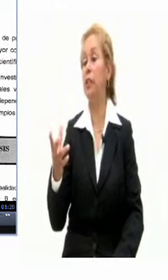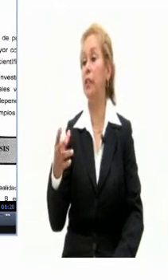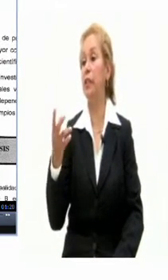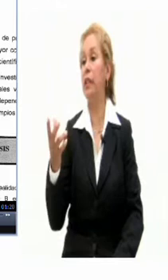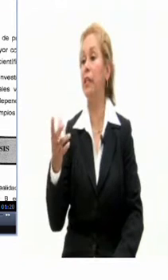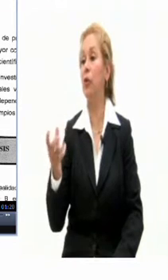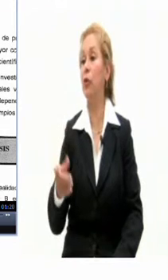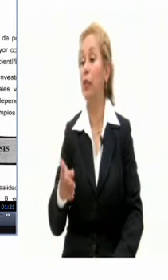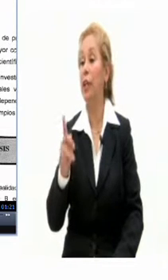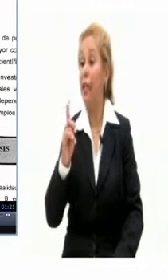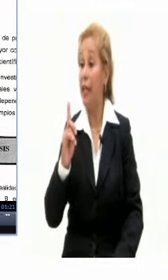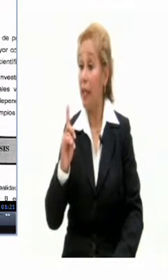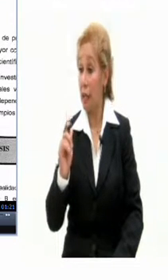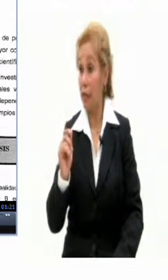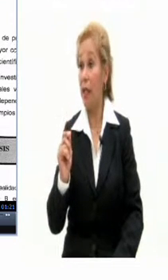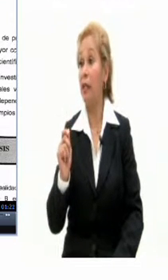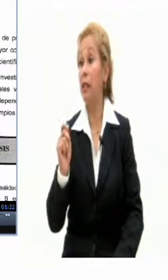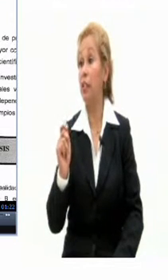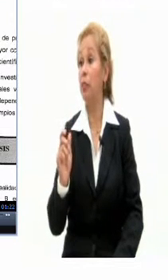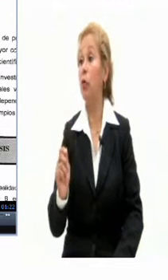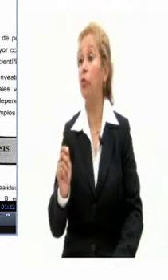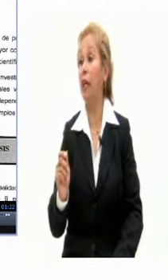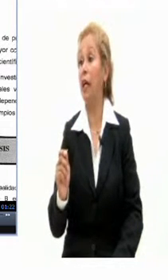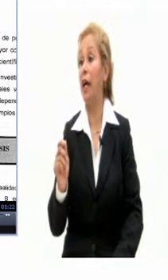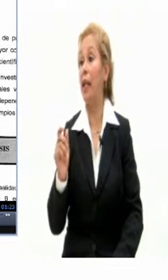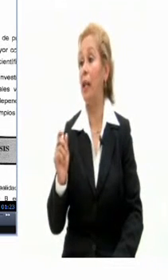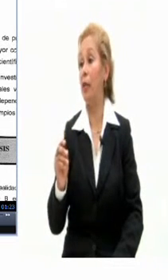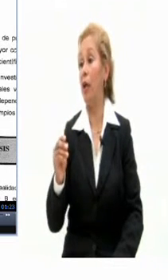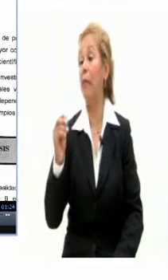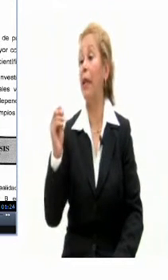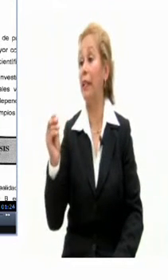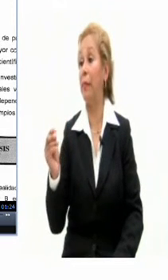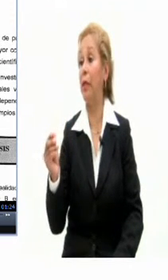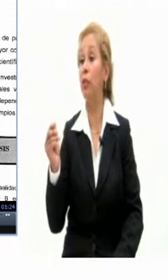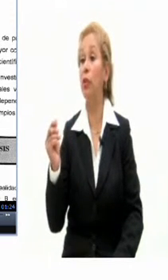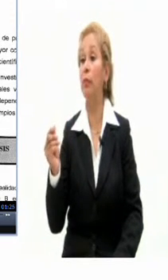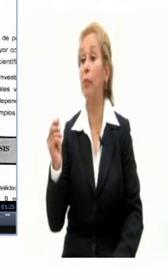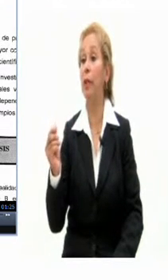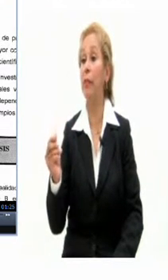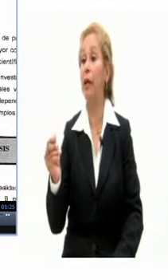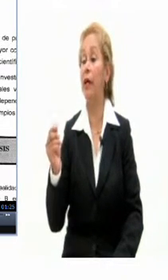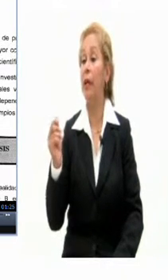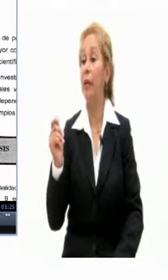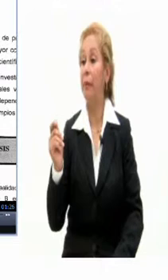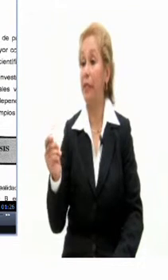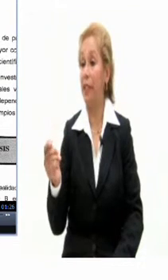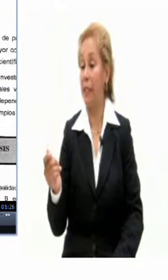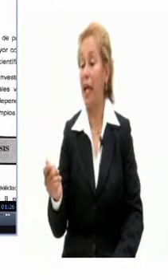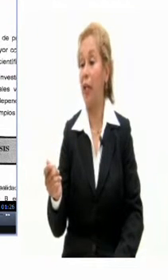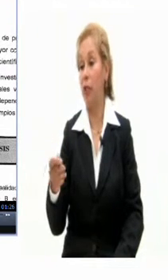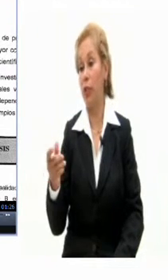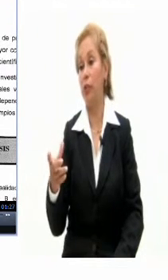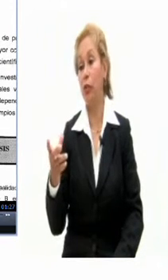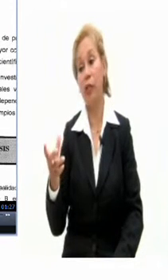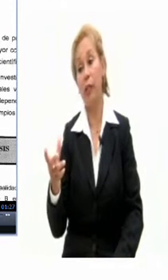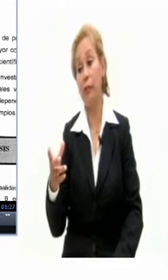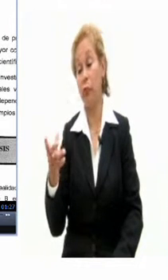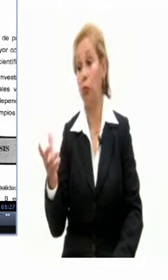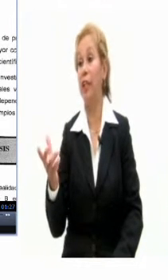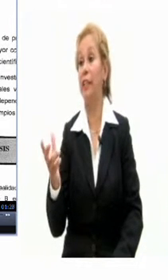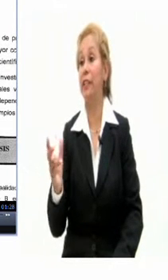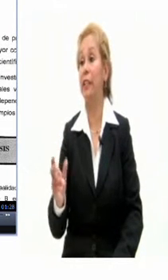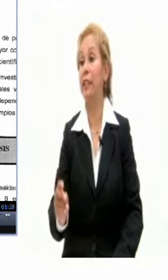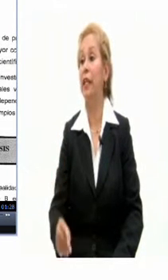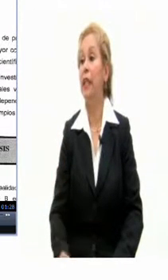las hipótesis de investigación, estas respondan al planteamiento del problema presentado dentro